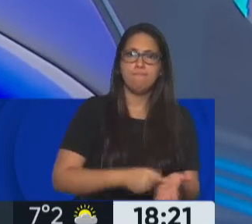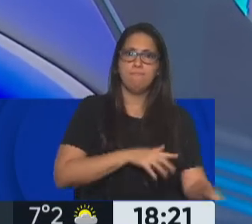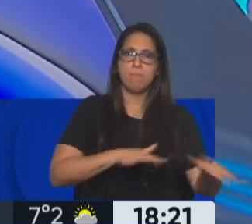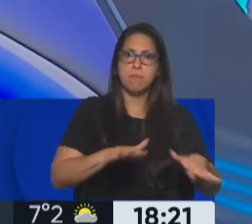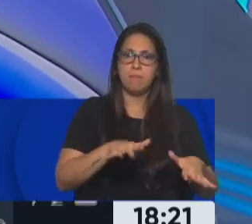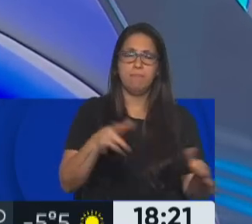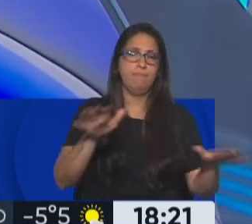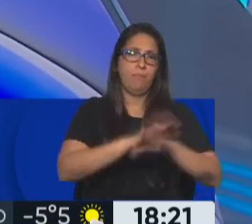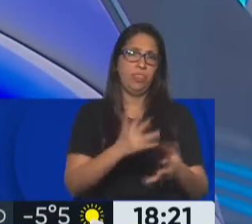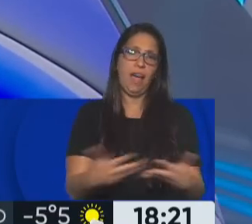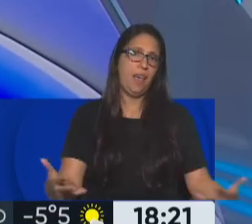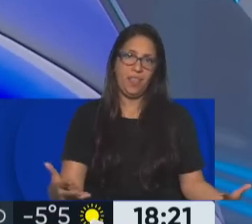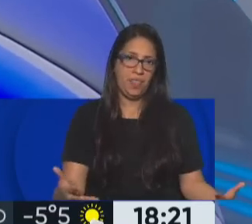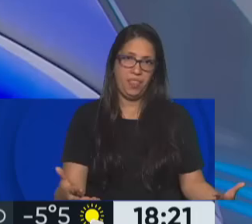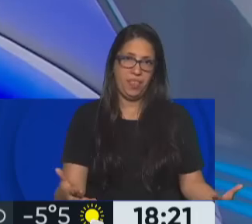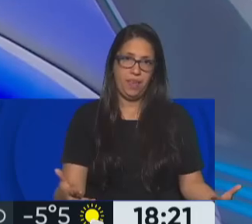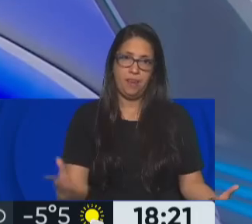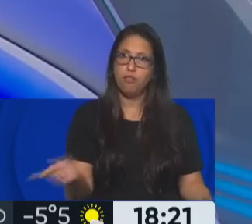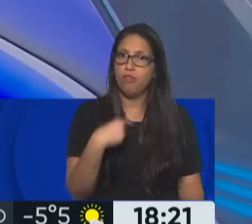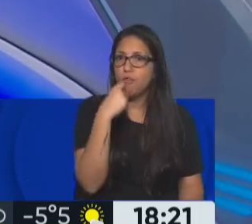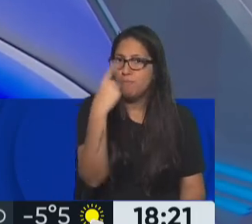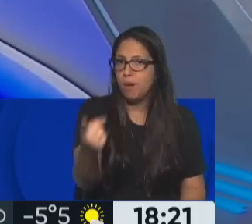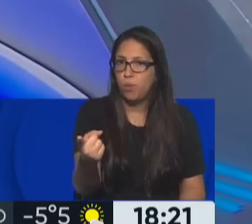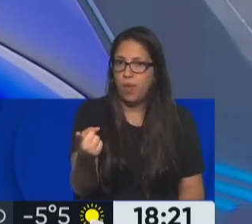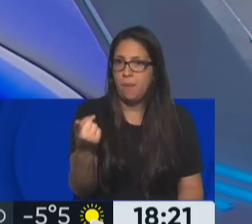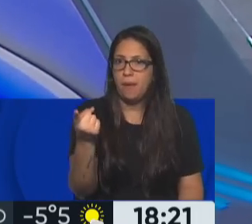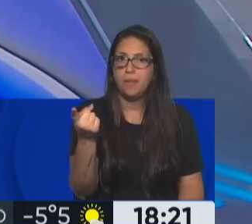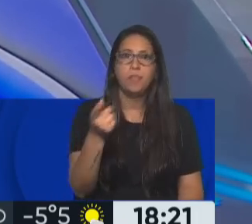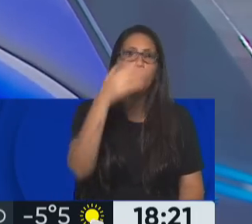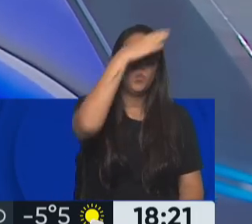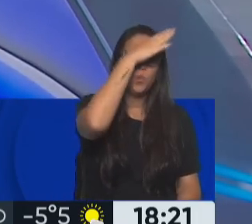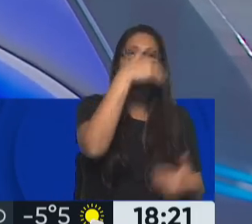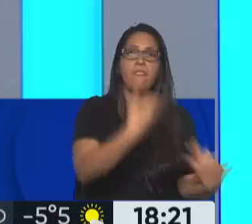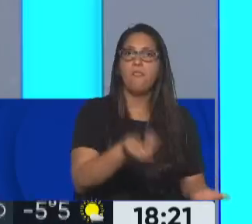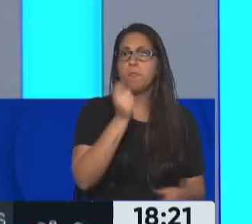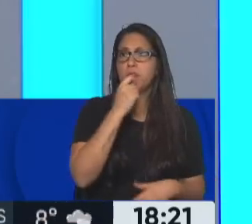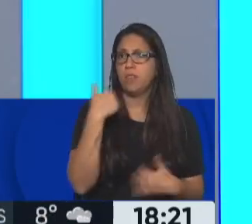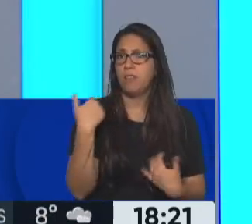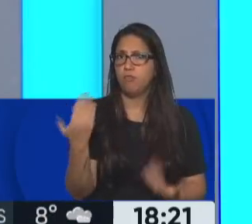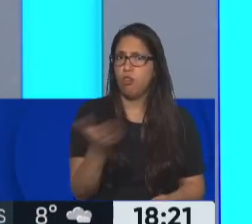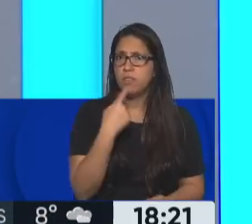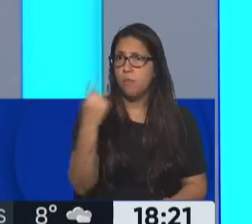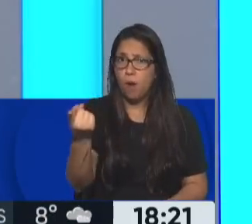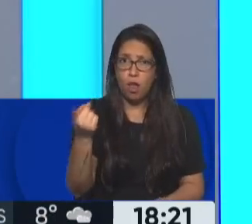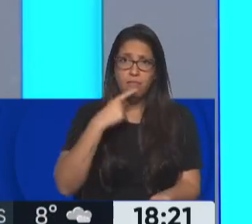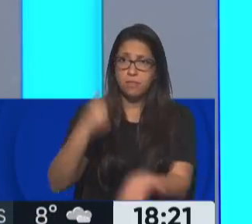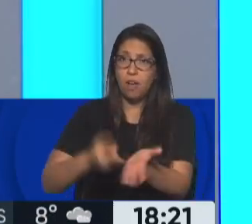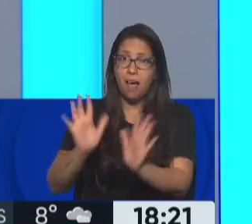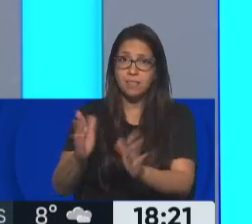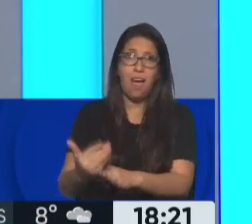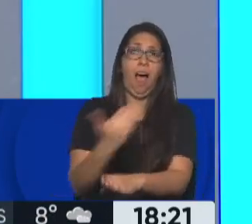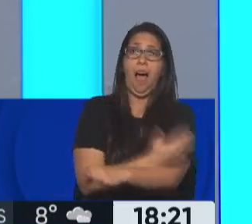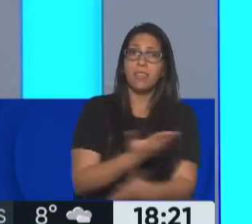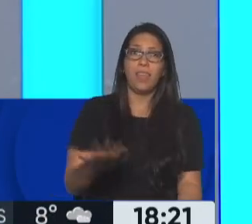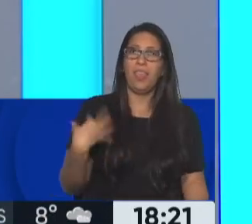la pregunta que le hacía instantáneamente, no solo los trumpistas, sino los periodistas, era, bueno, ¿y por qué no lo hicieron antes?